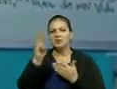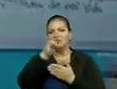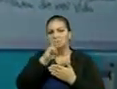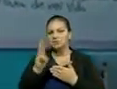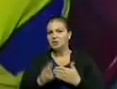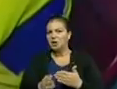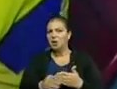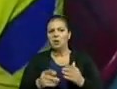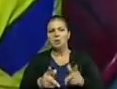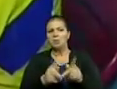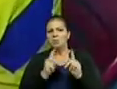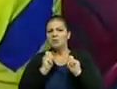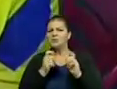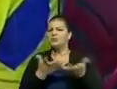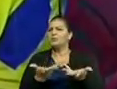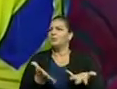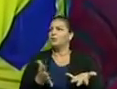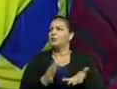permiso. Escúcheme, porque